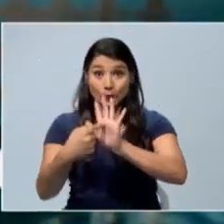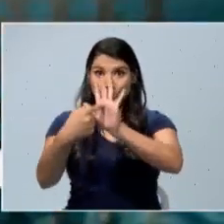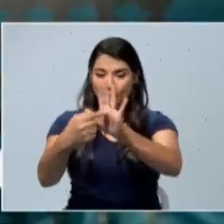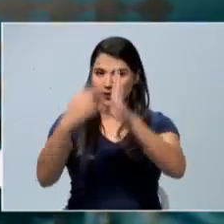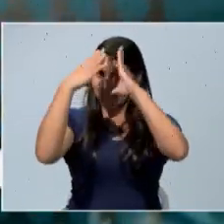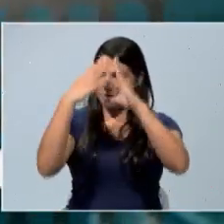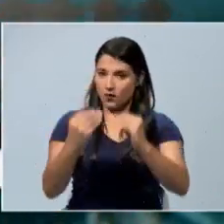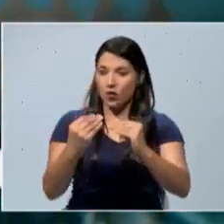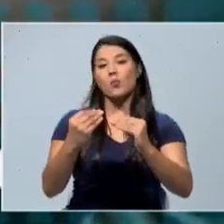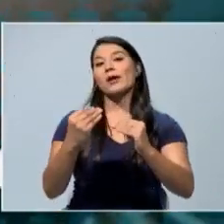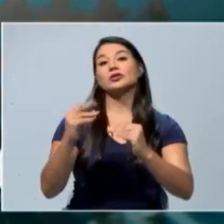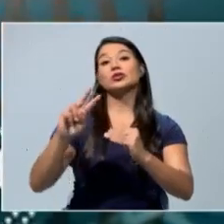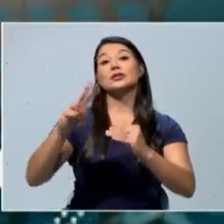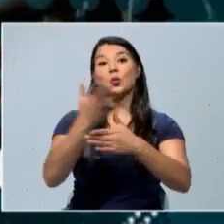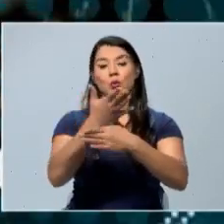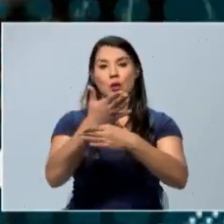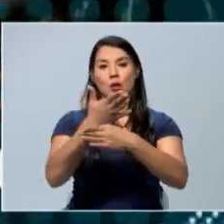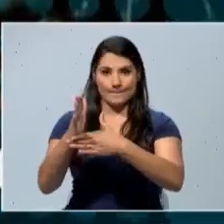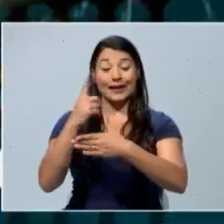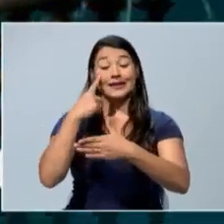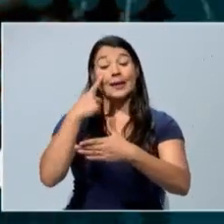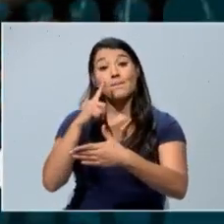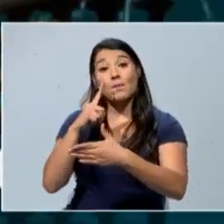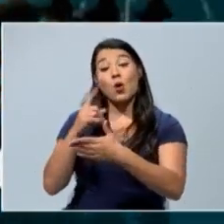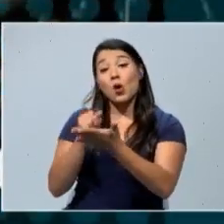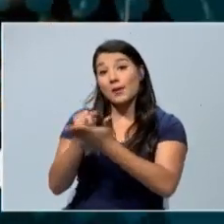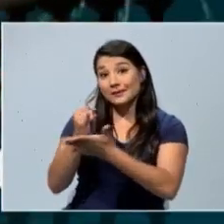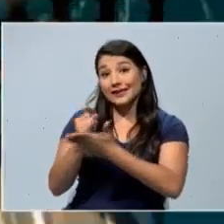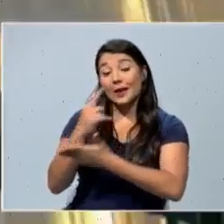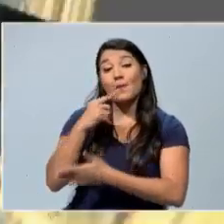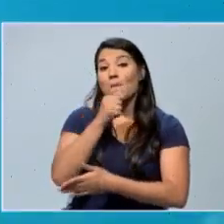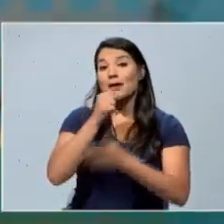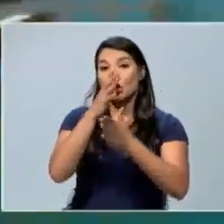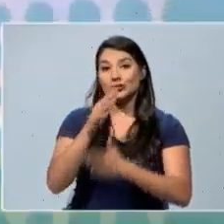segunda entrega del reportaje de Andrés Ortiz, Poliducto en Peligro.